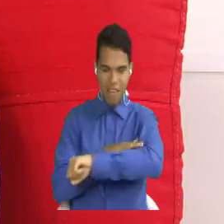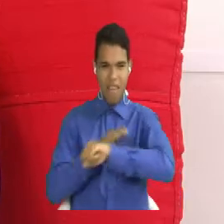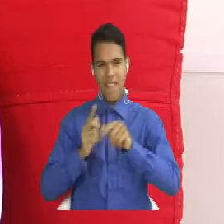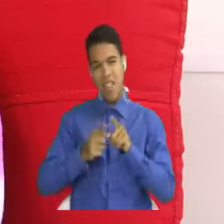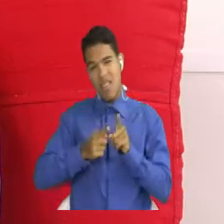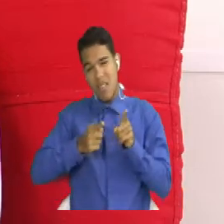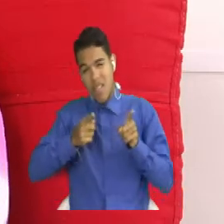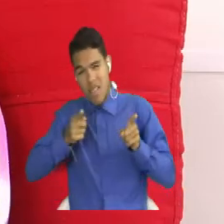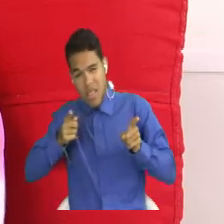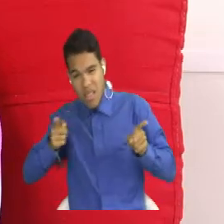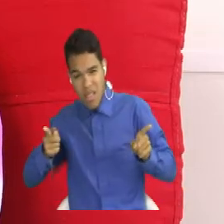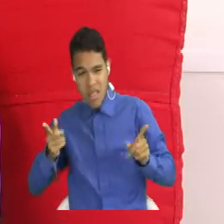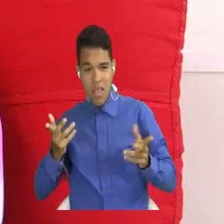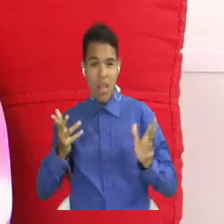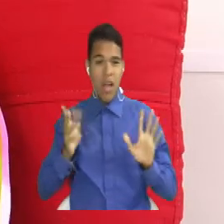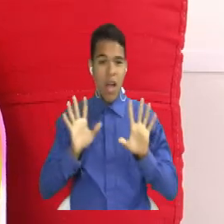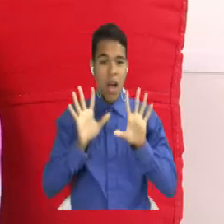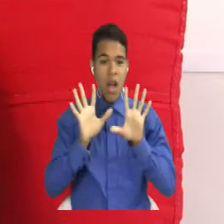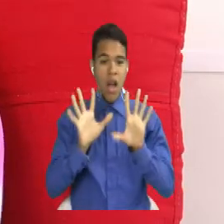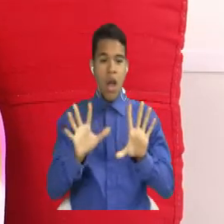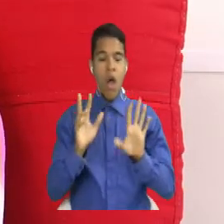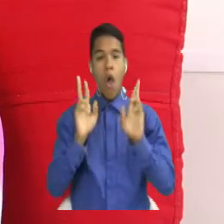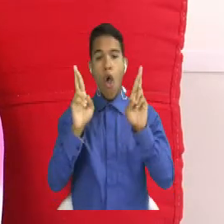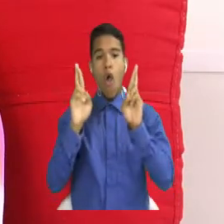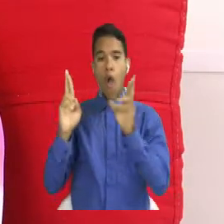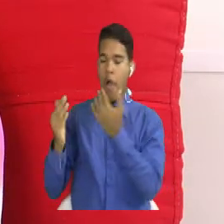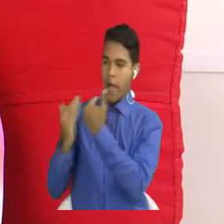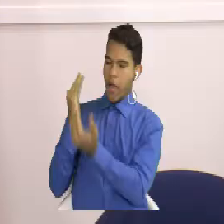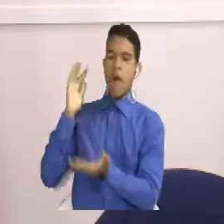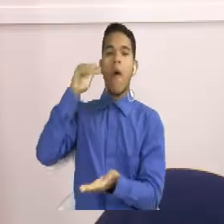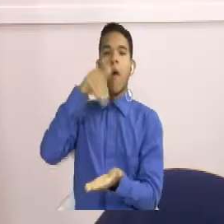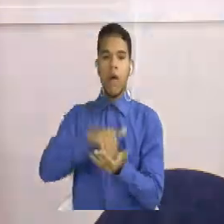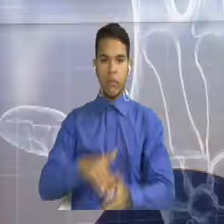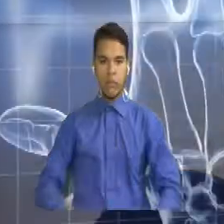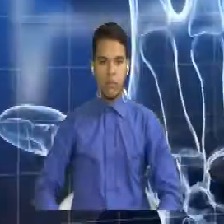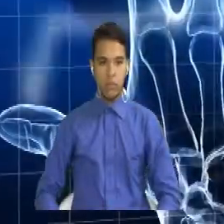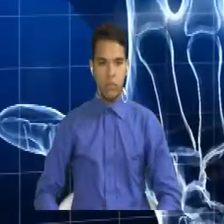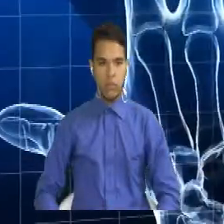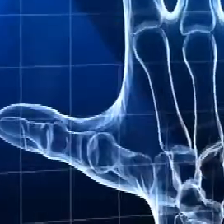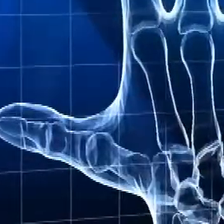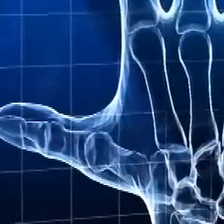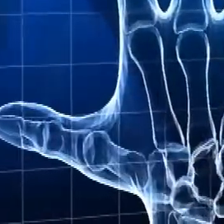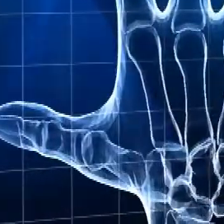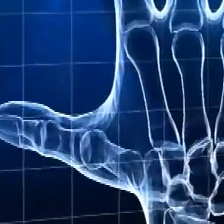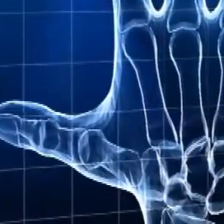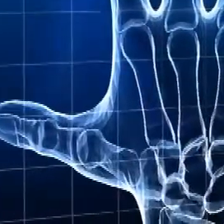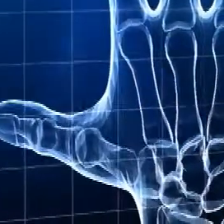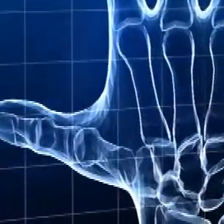bastante extensivo. Espero que me vuelvan a invitar. Perfecto, muchas gracias.